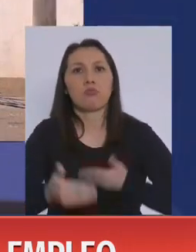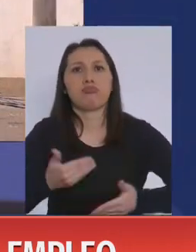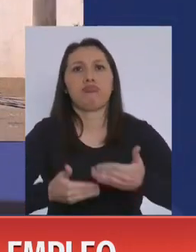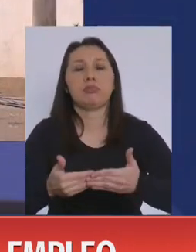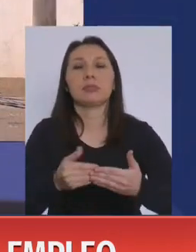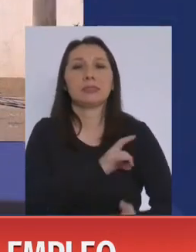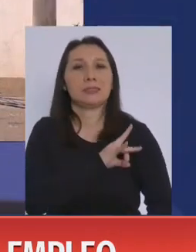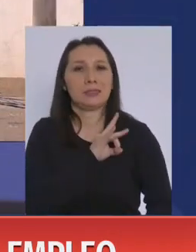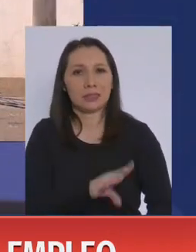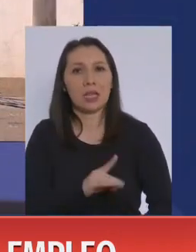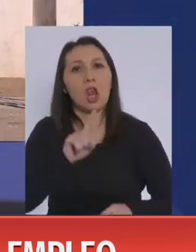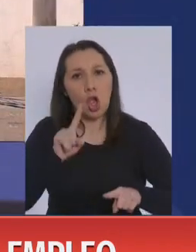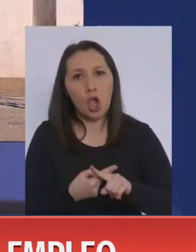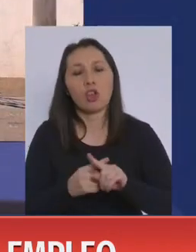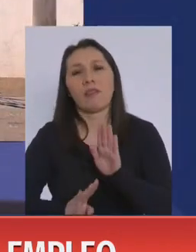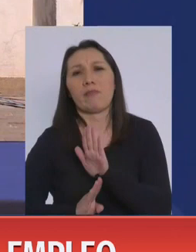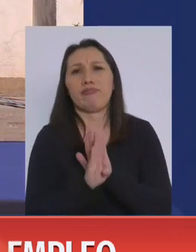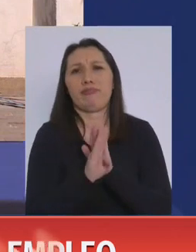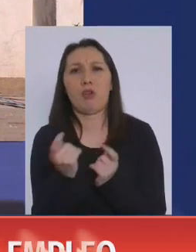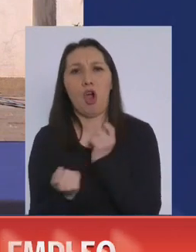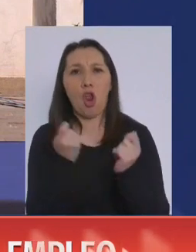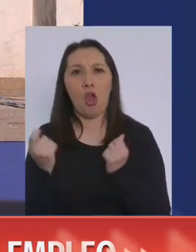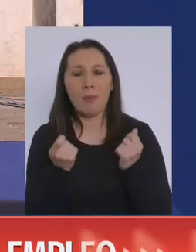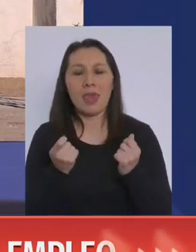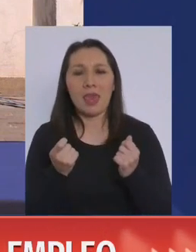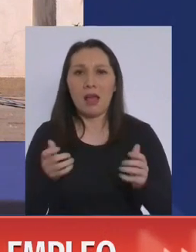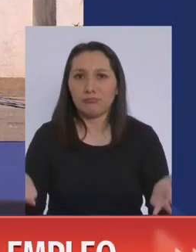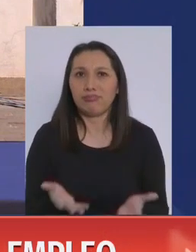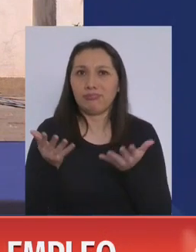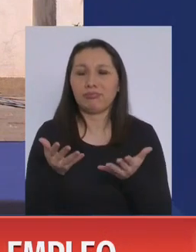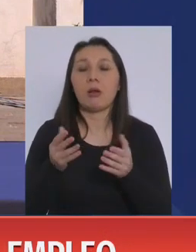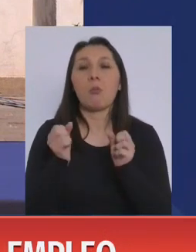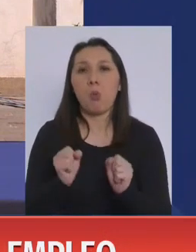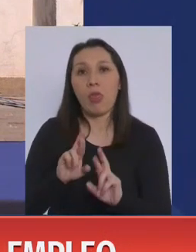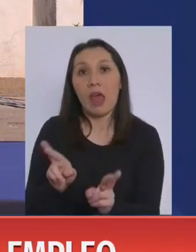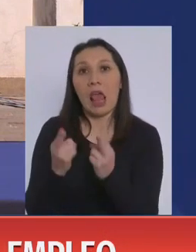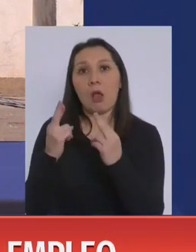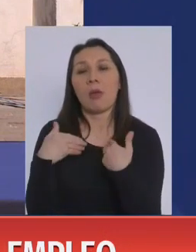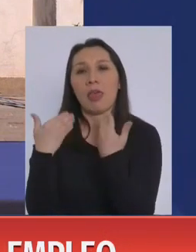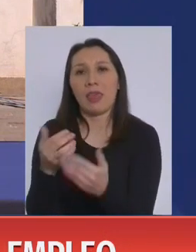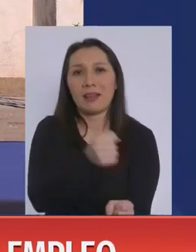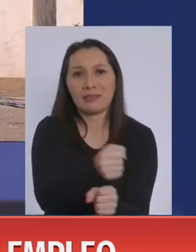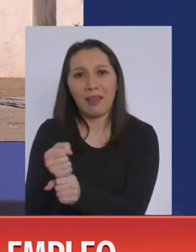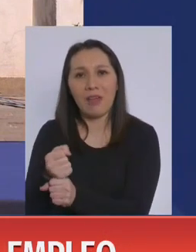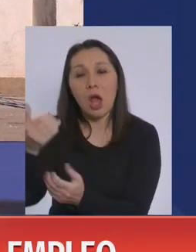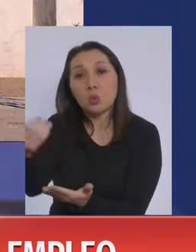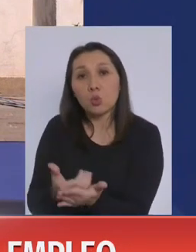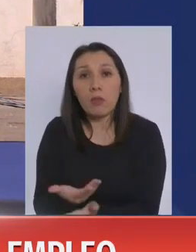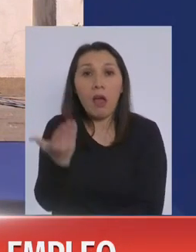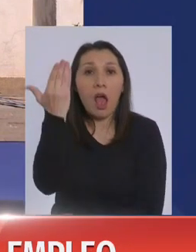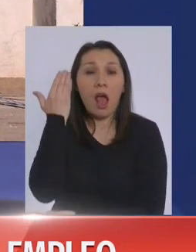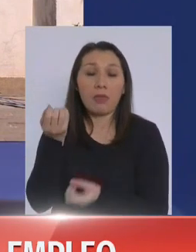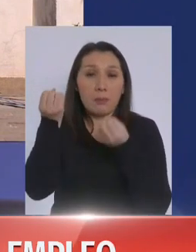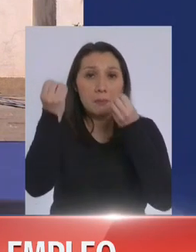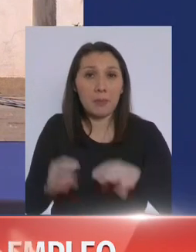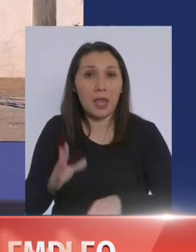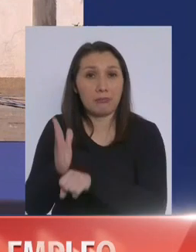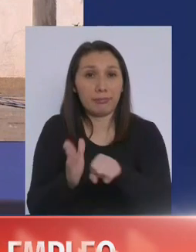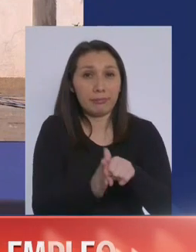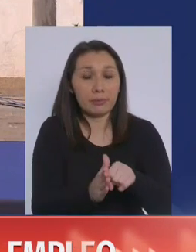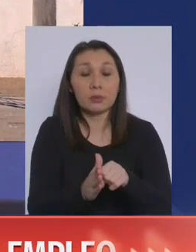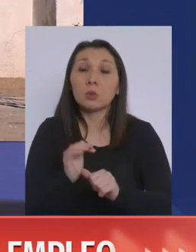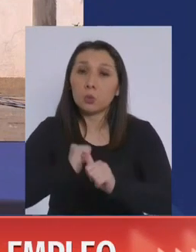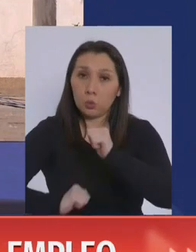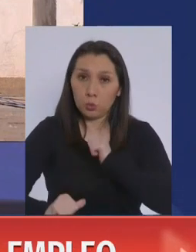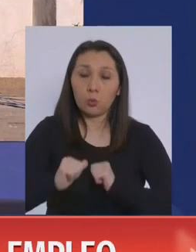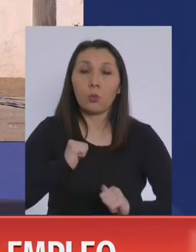país, de reactivar nuestra economía y de recuperar los empleos y los ingresos que hemos perdido y que lo